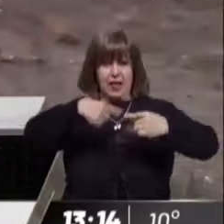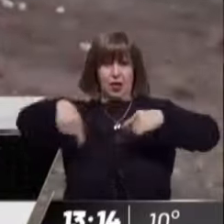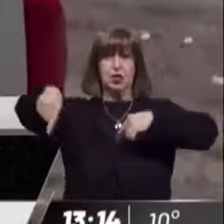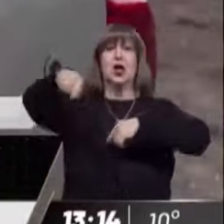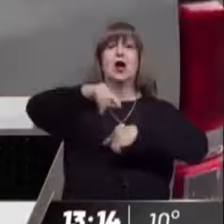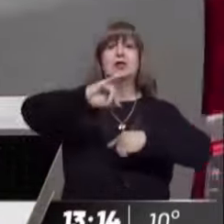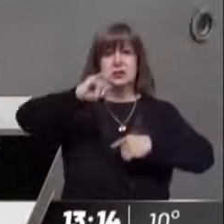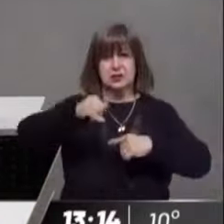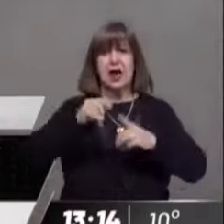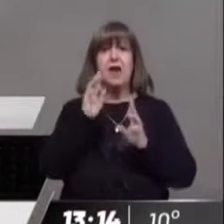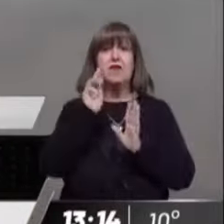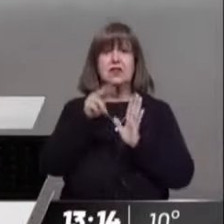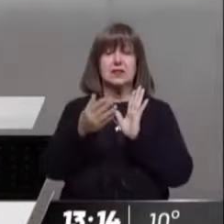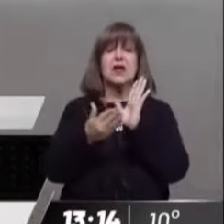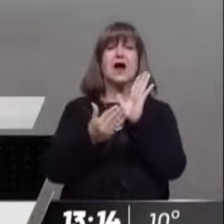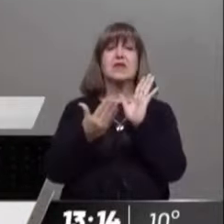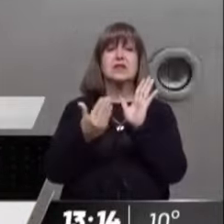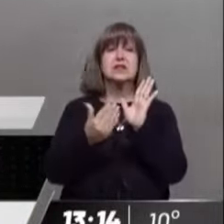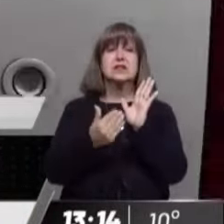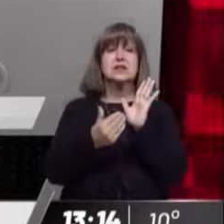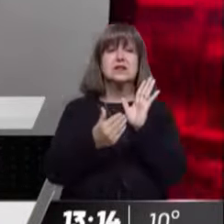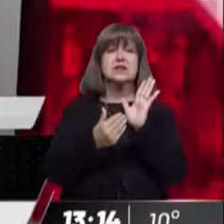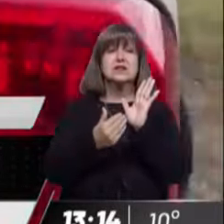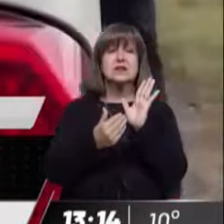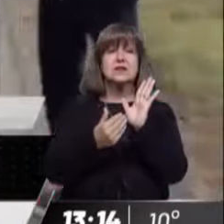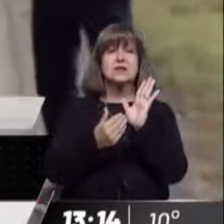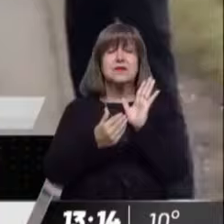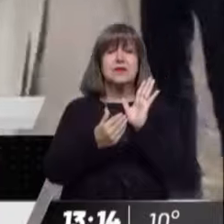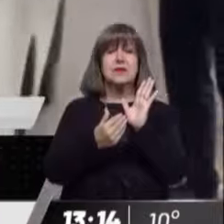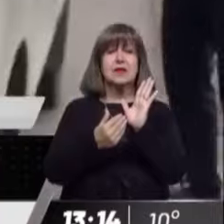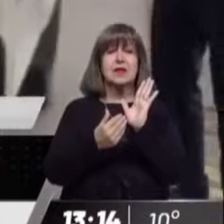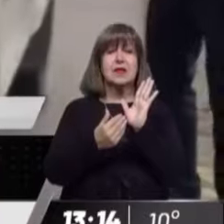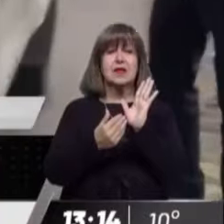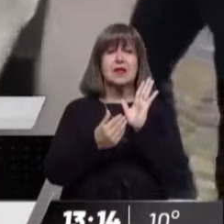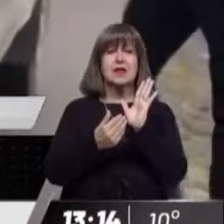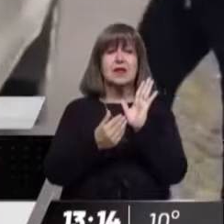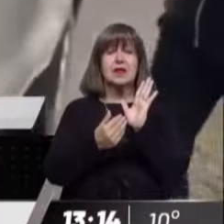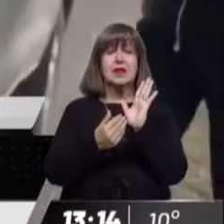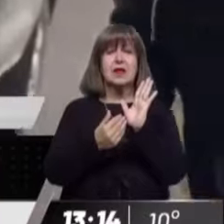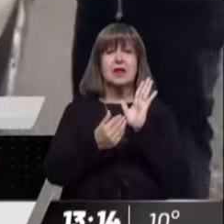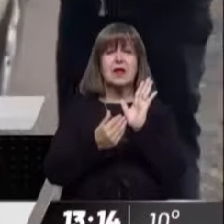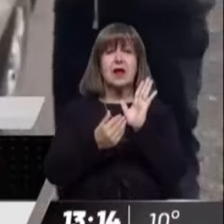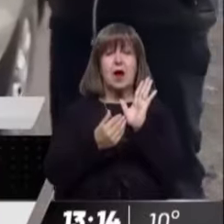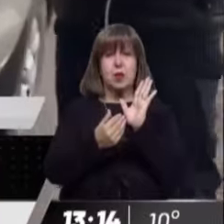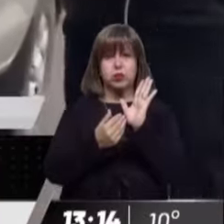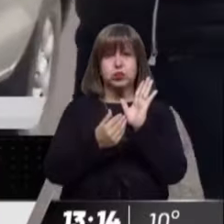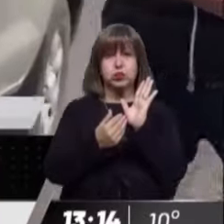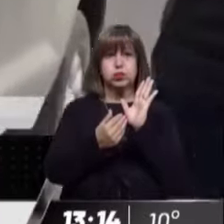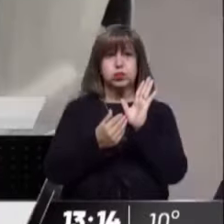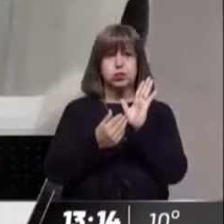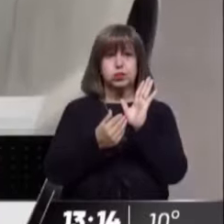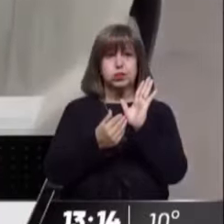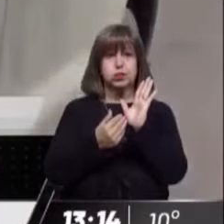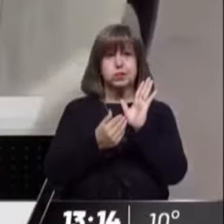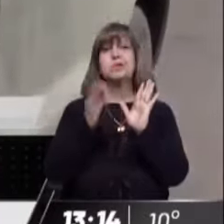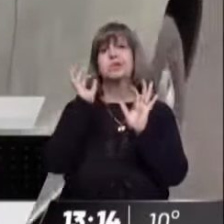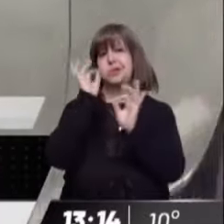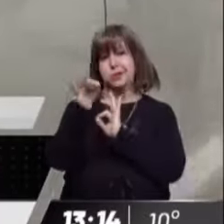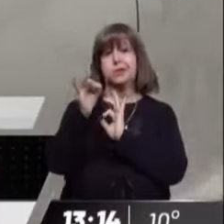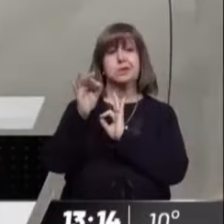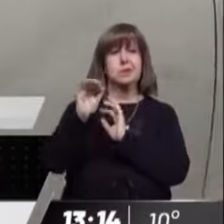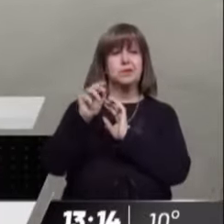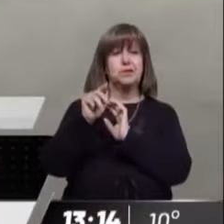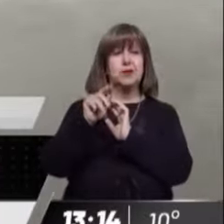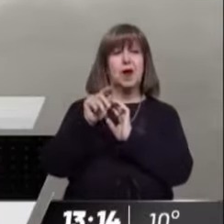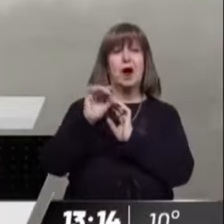ver. Mirá, se ven ahí todas las marcas justamente que deja el procedimiento de levantamiento de huellas cuando, mirá